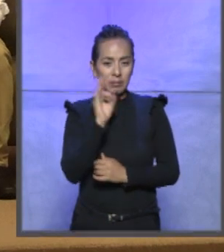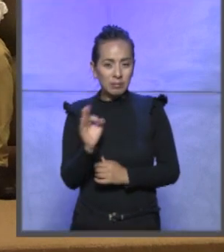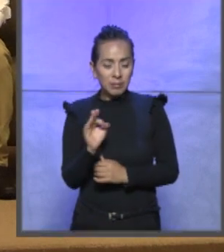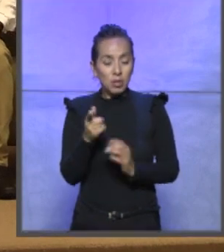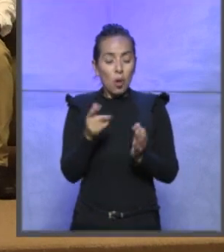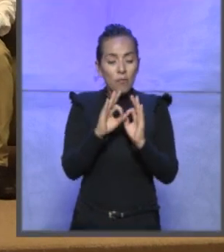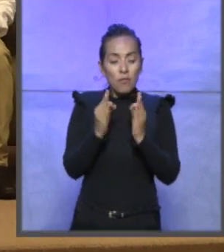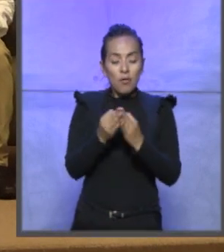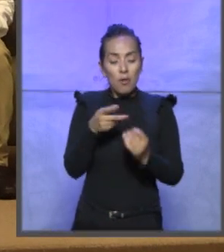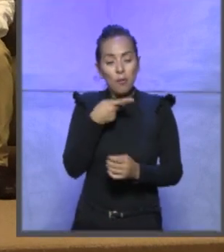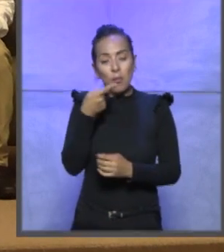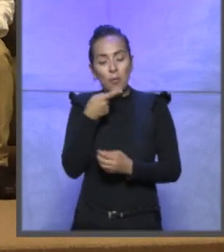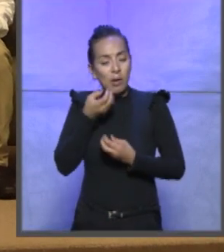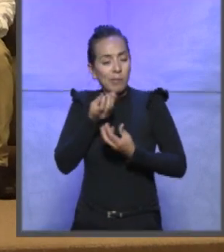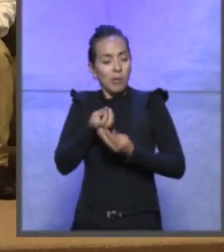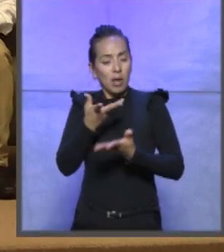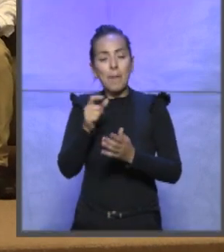24.6%. Manera de hablar,